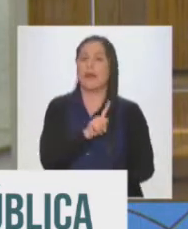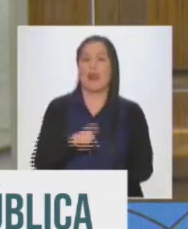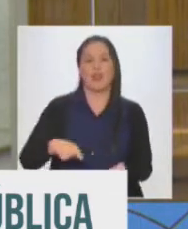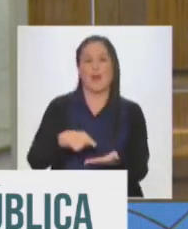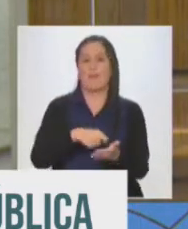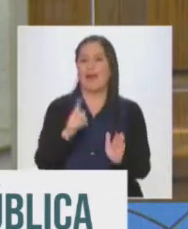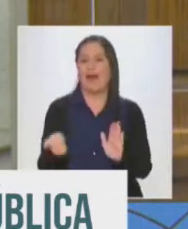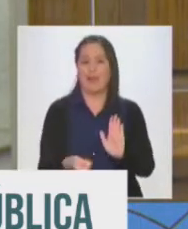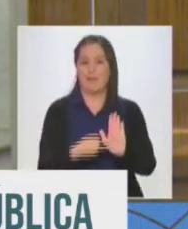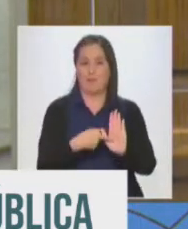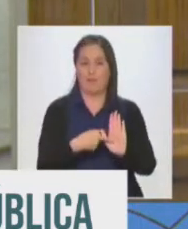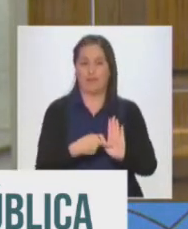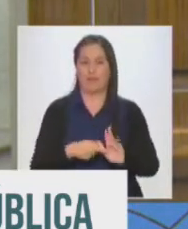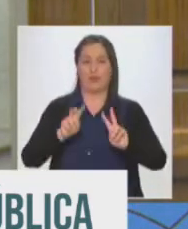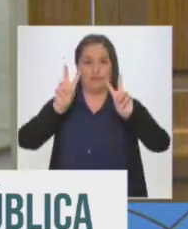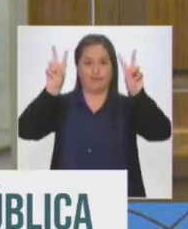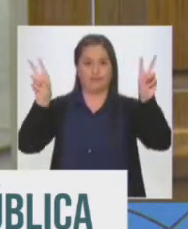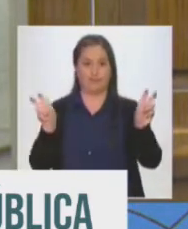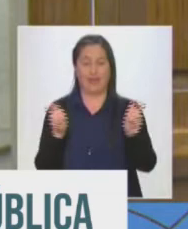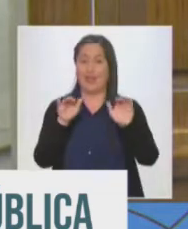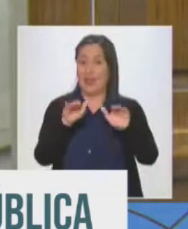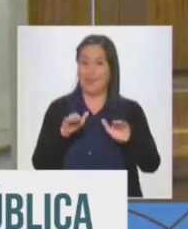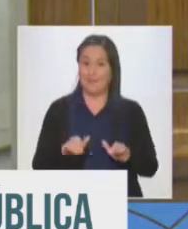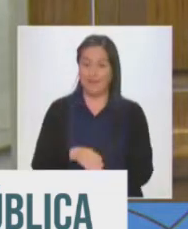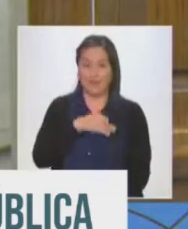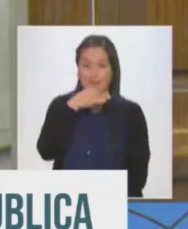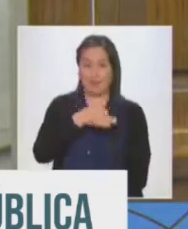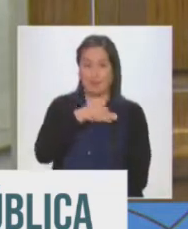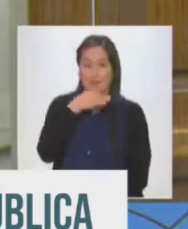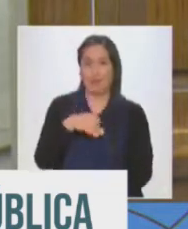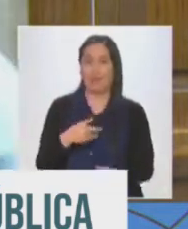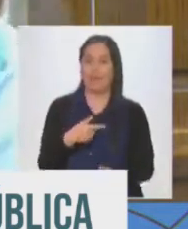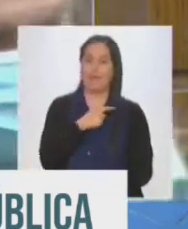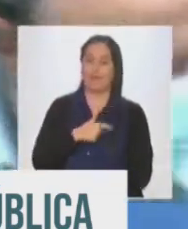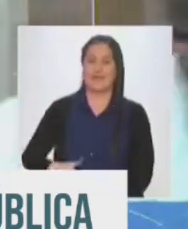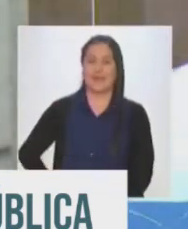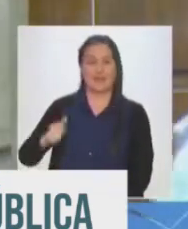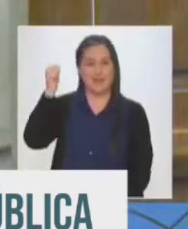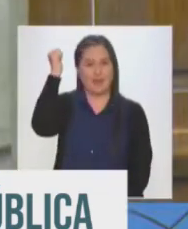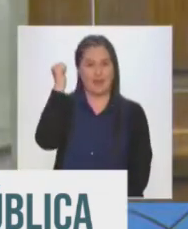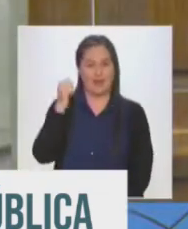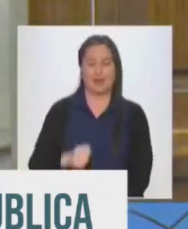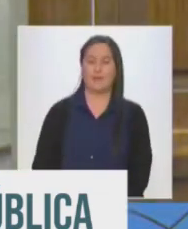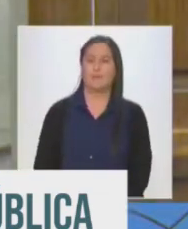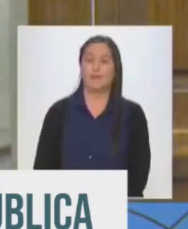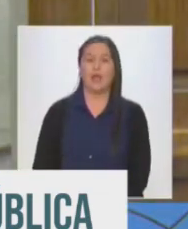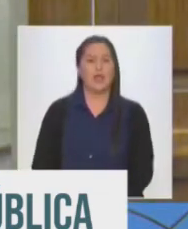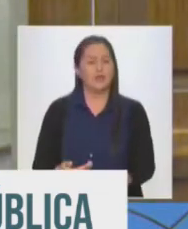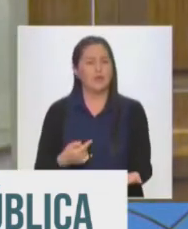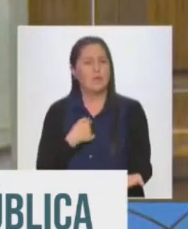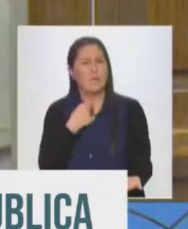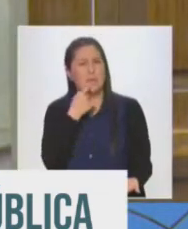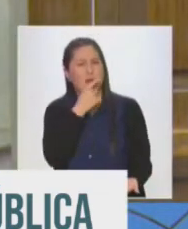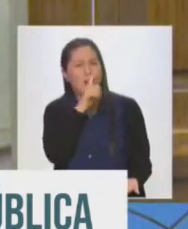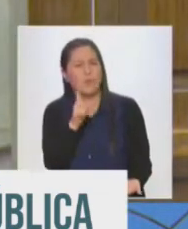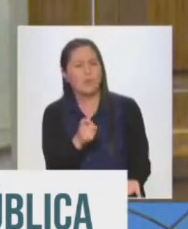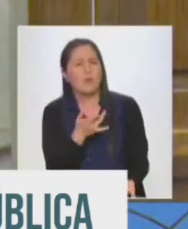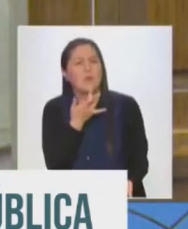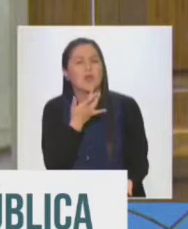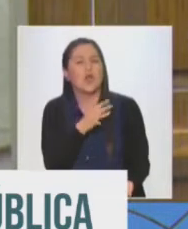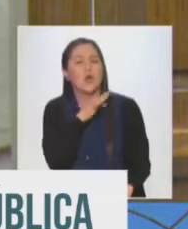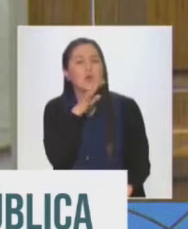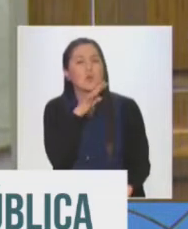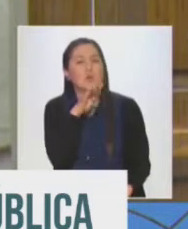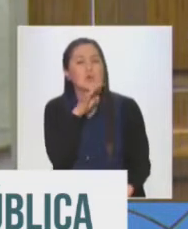impuestos. Cierre comillas de las propias palabras del presidente Piñera. Entonces, uno se pregunta, ¿y por qué utiliza estos lugares